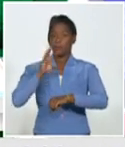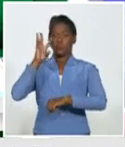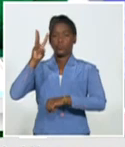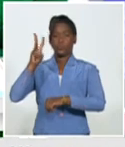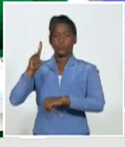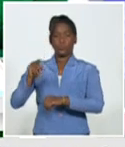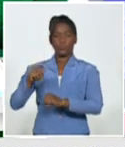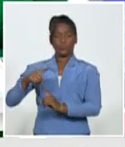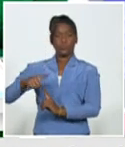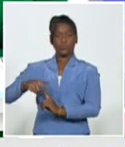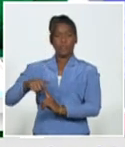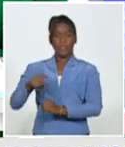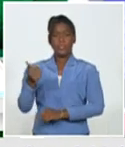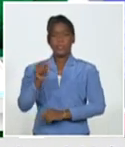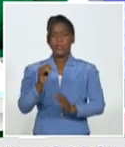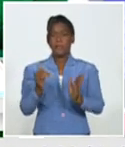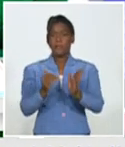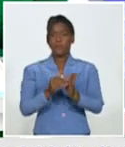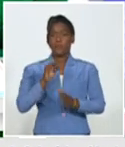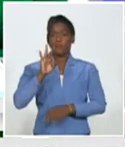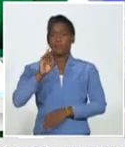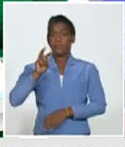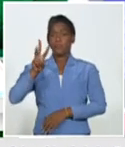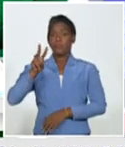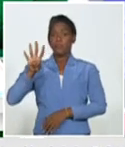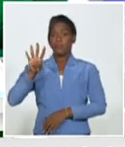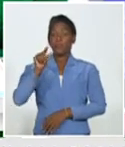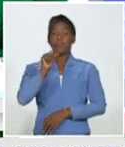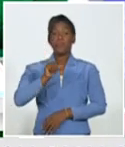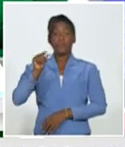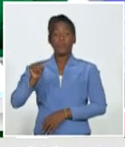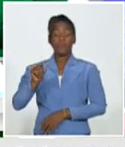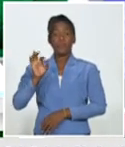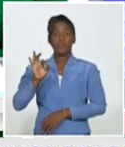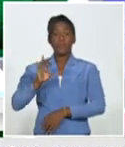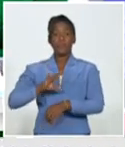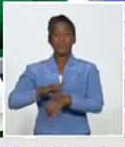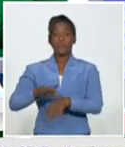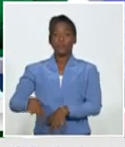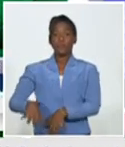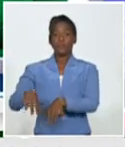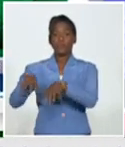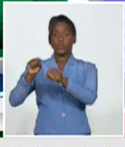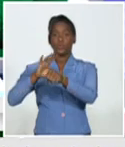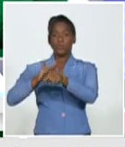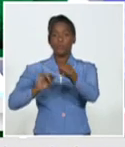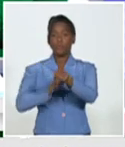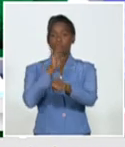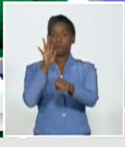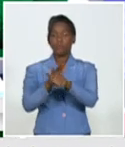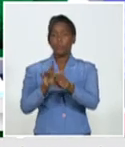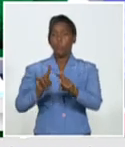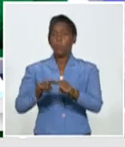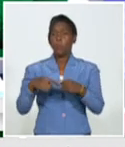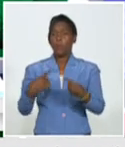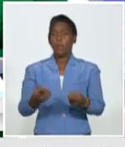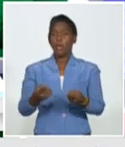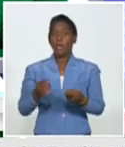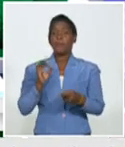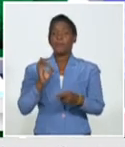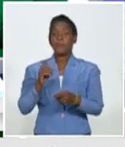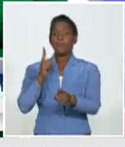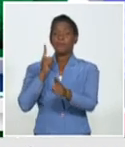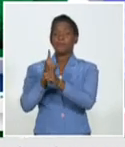10.834 personas que se han infectado en nuestro país por vínculos con